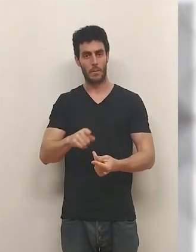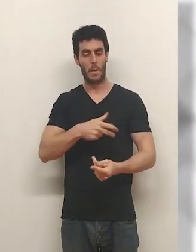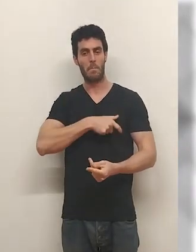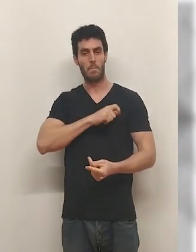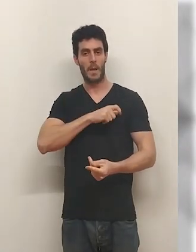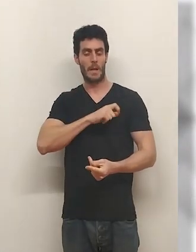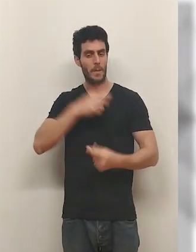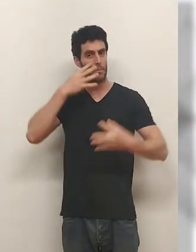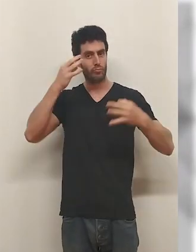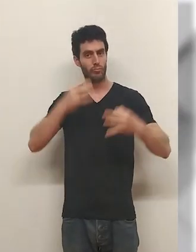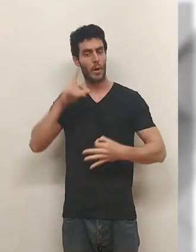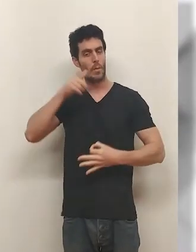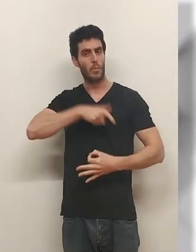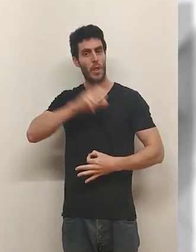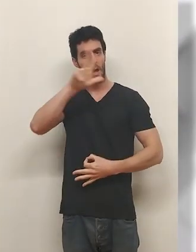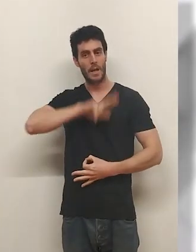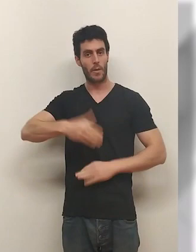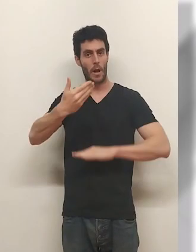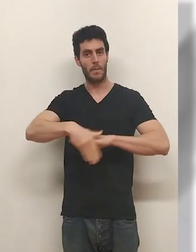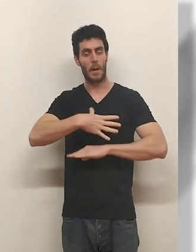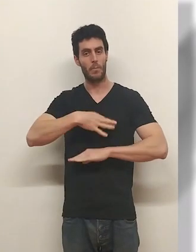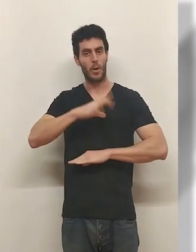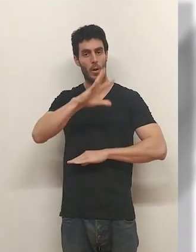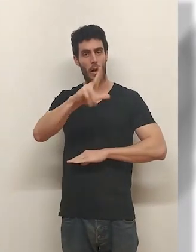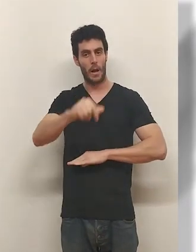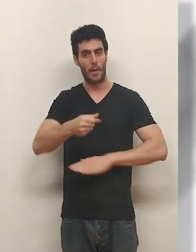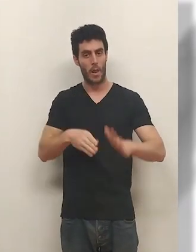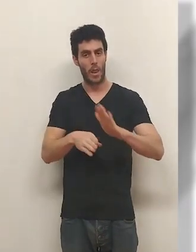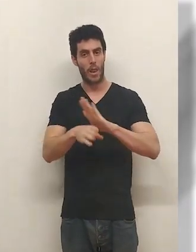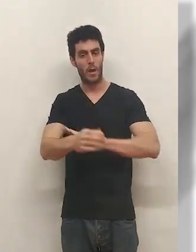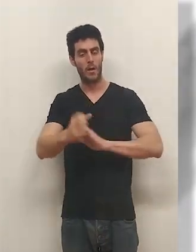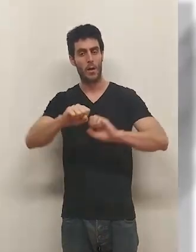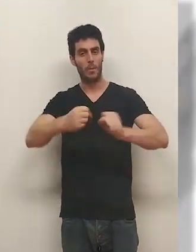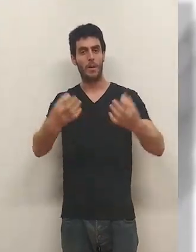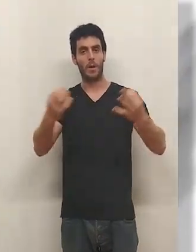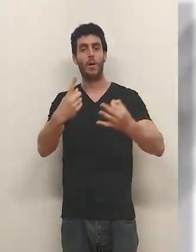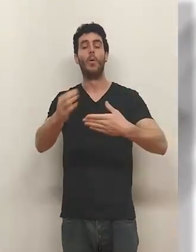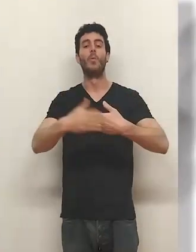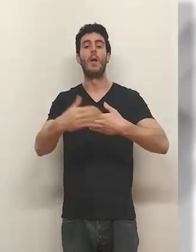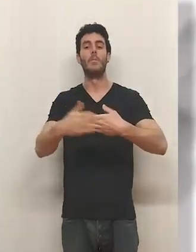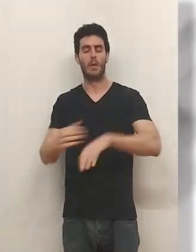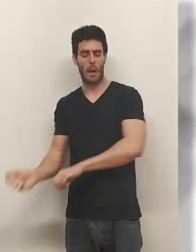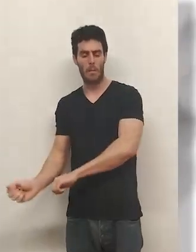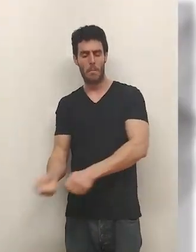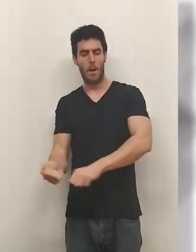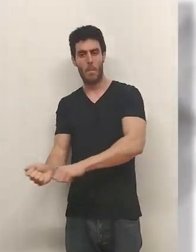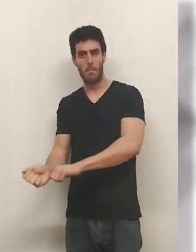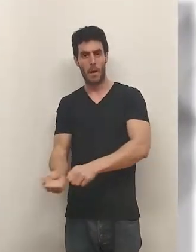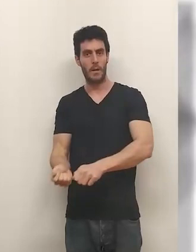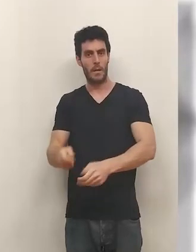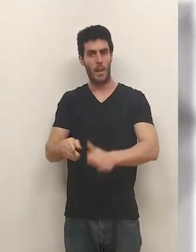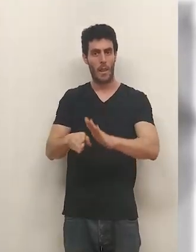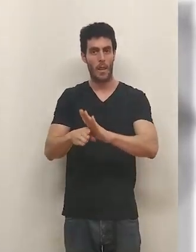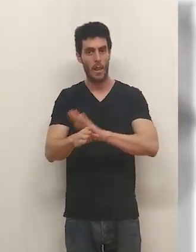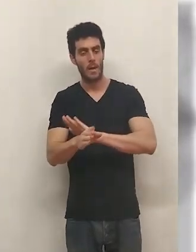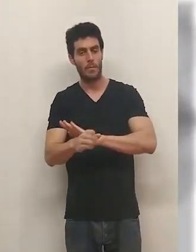Seguridad y la Policía Nacional han conseguido evitar. Los ladrones han accedido a la galería rompiendo una de las puertas con mazas y piquetas y